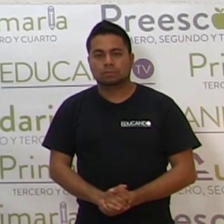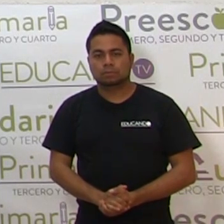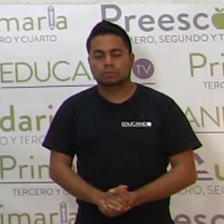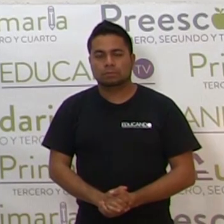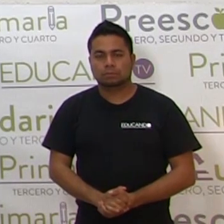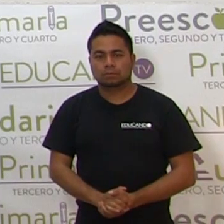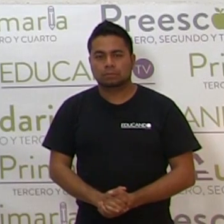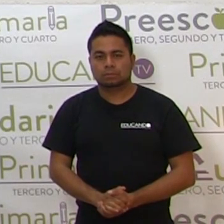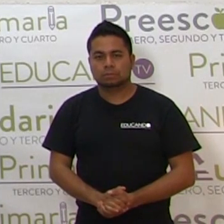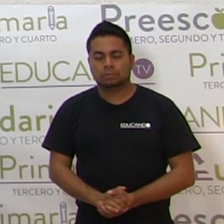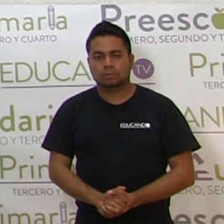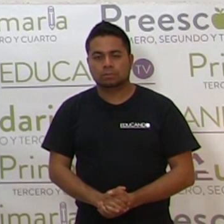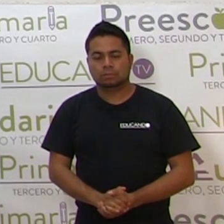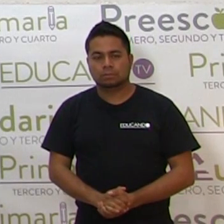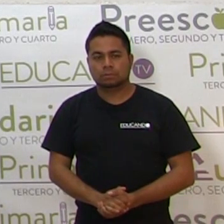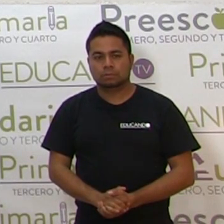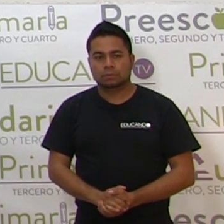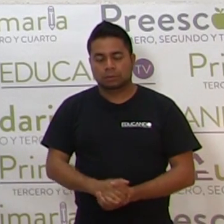abismo,